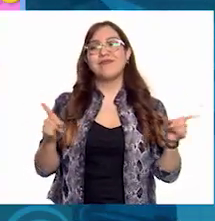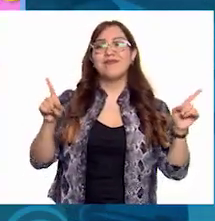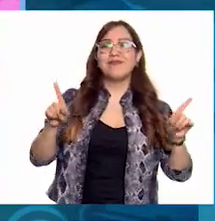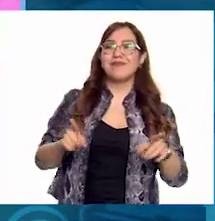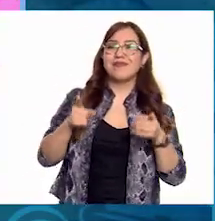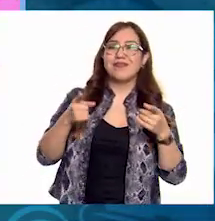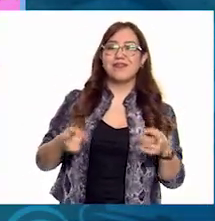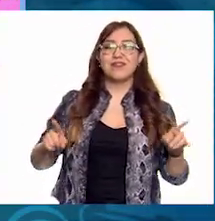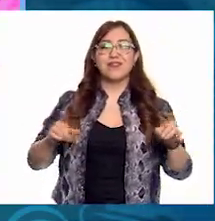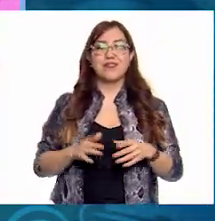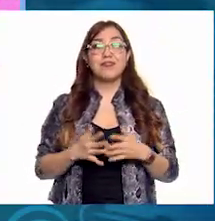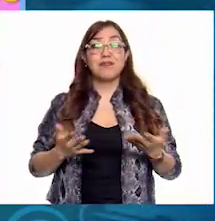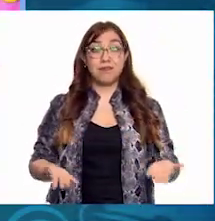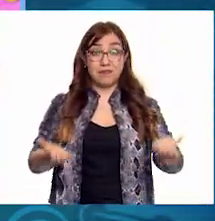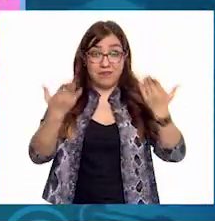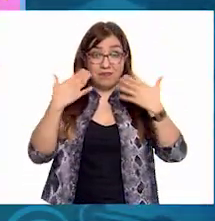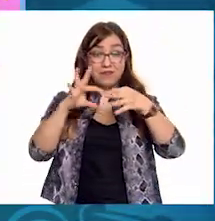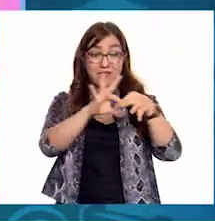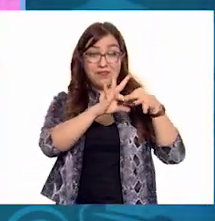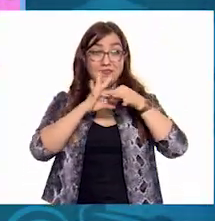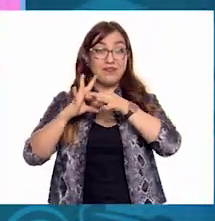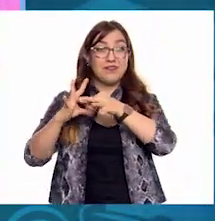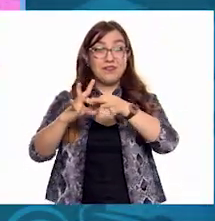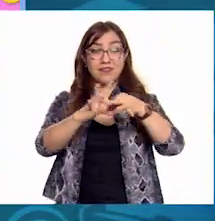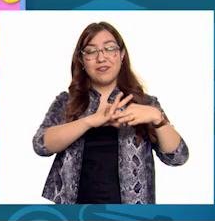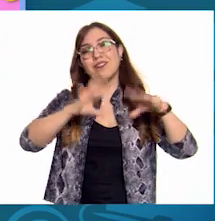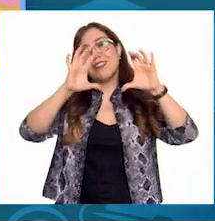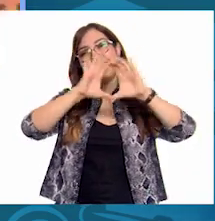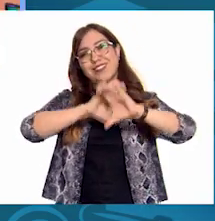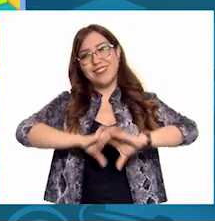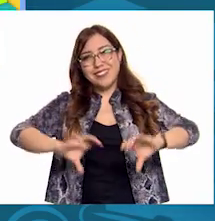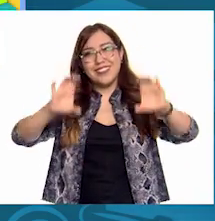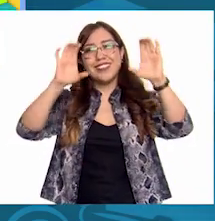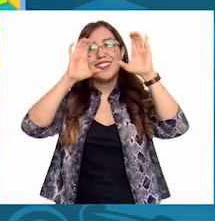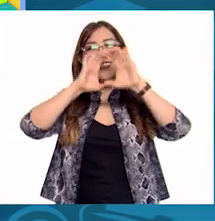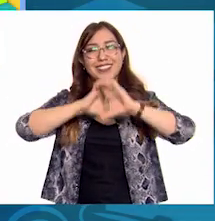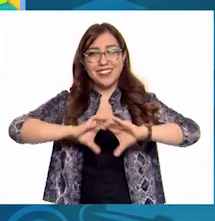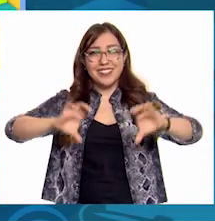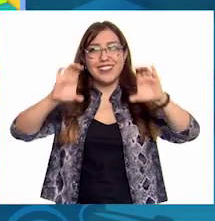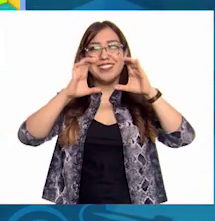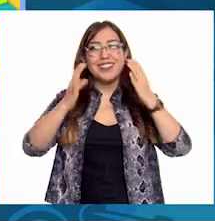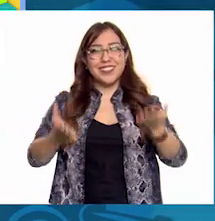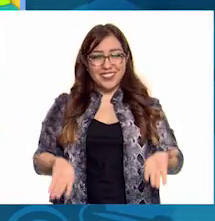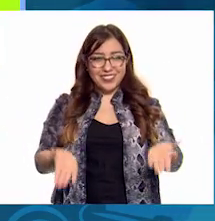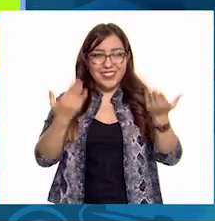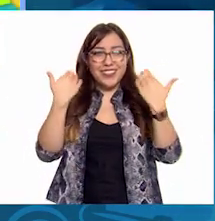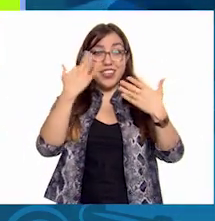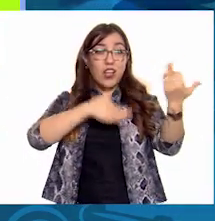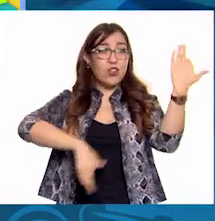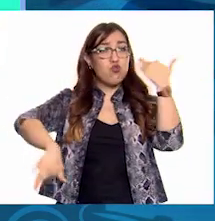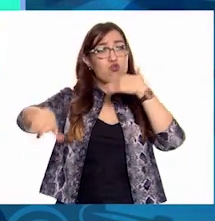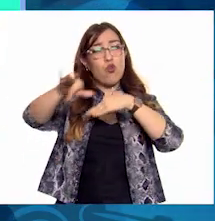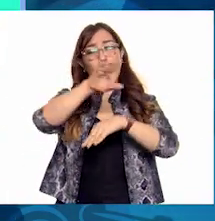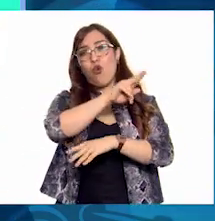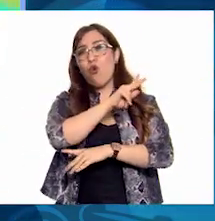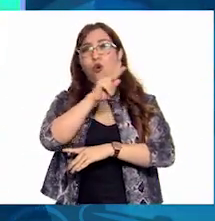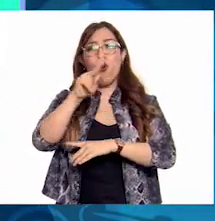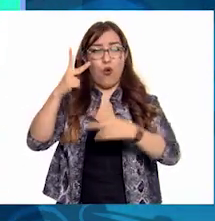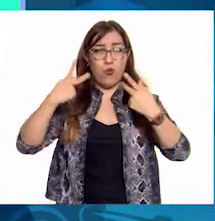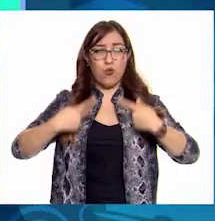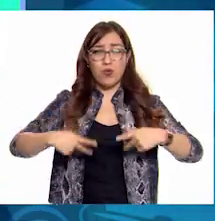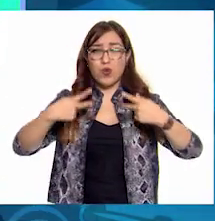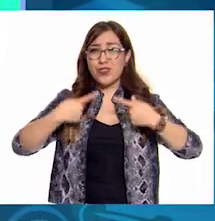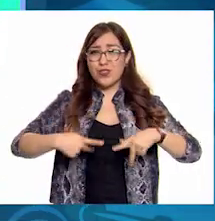Cantemos juntos esta canción, todos unidos sin distinción, chicos